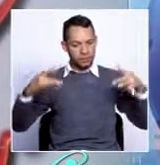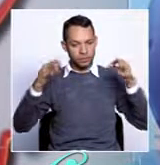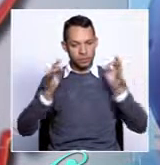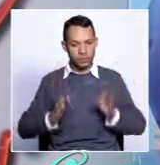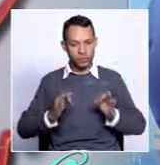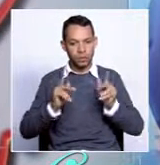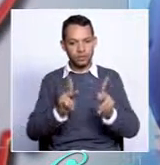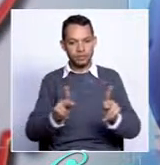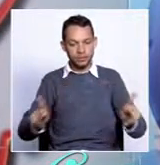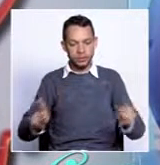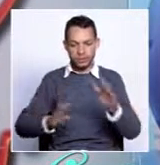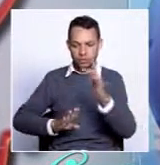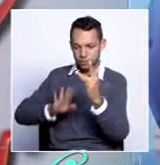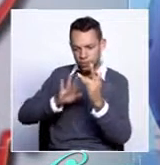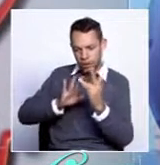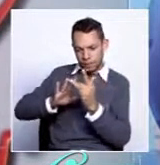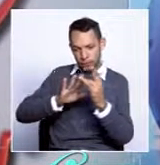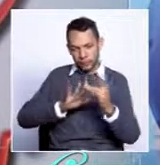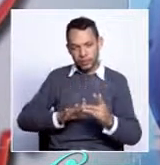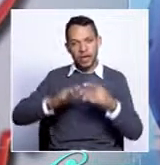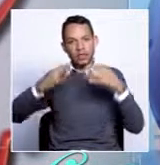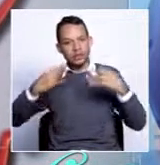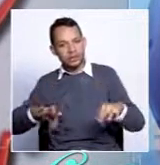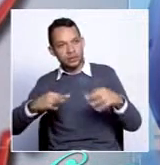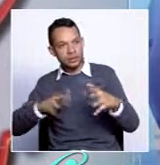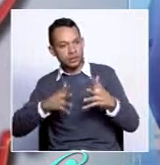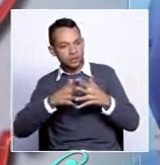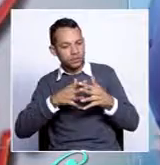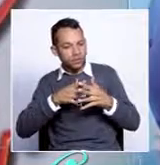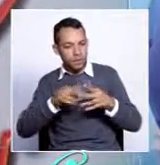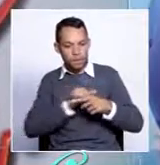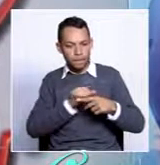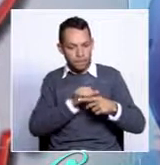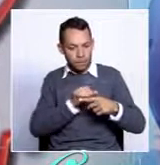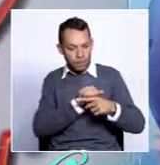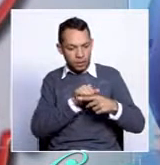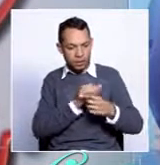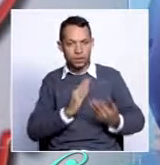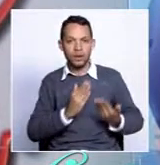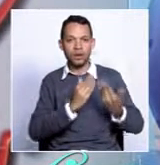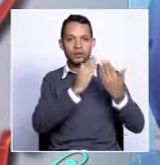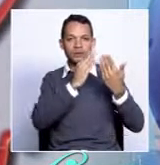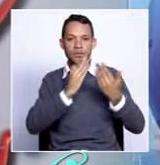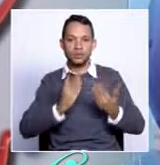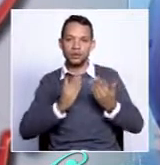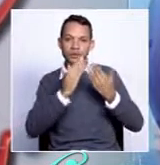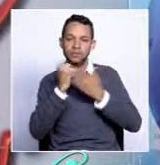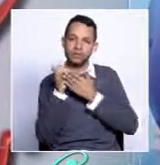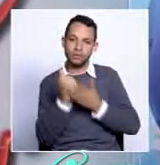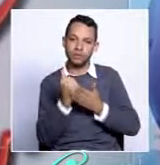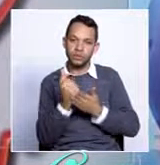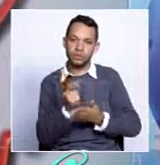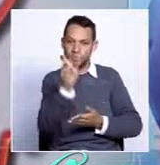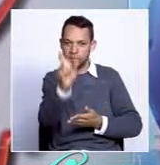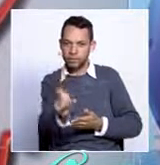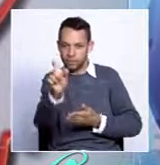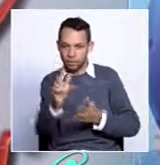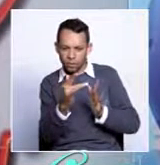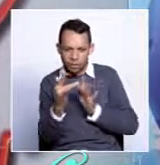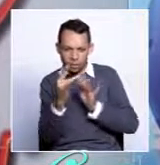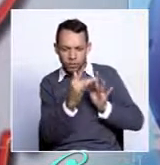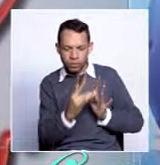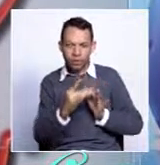algo más humano más sensible algo más práctico para que entendamos el proceso